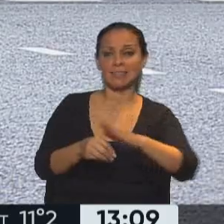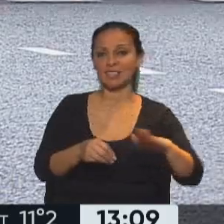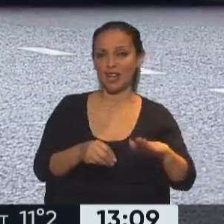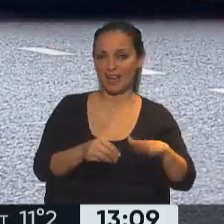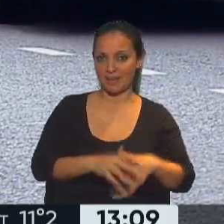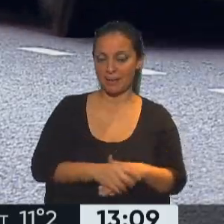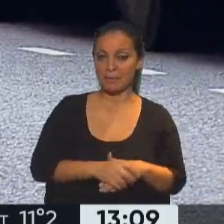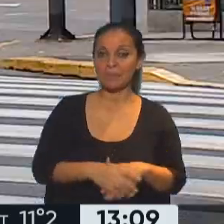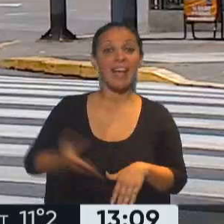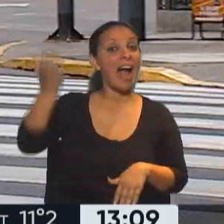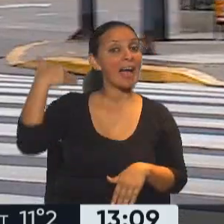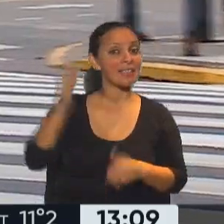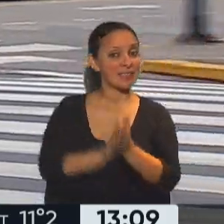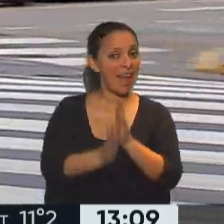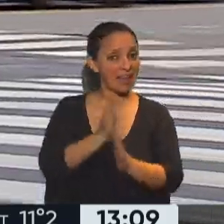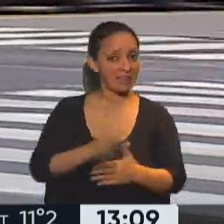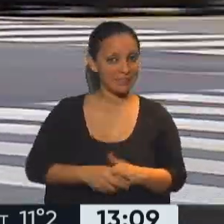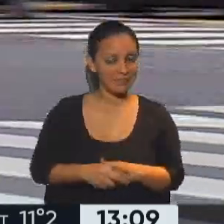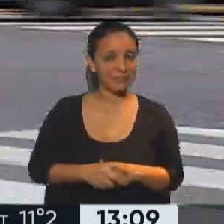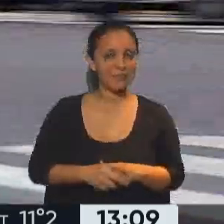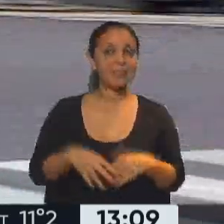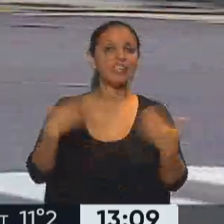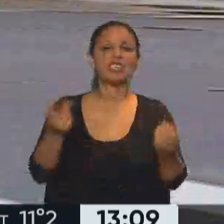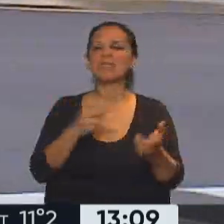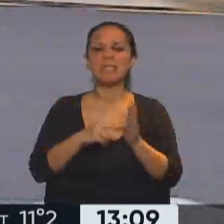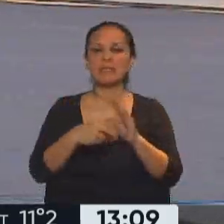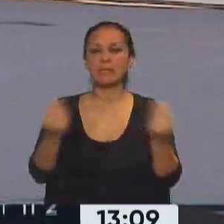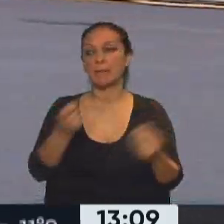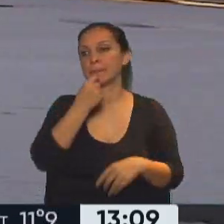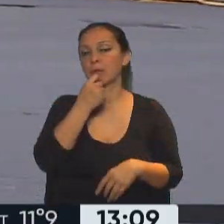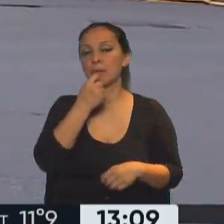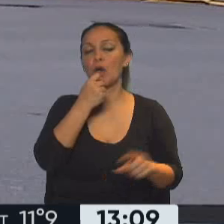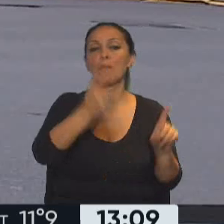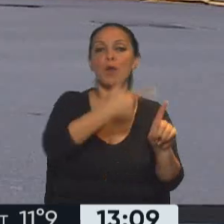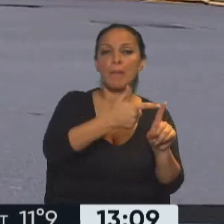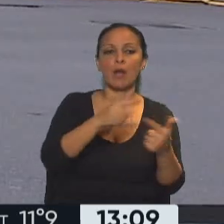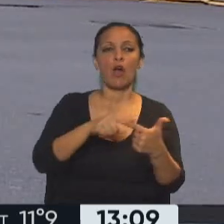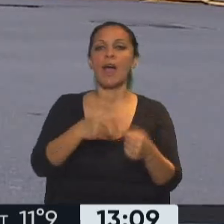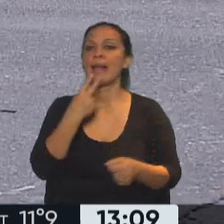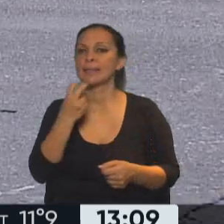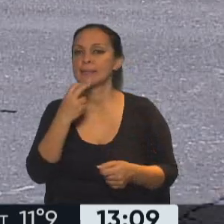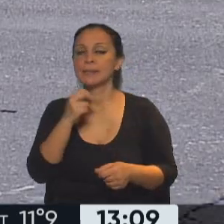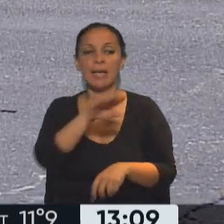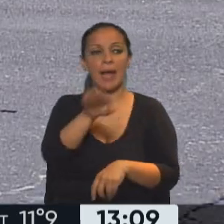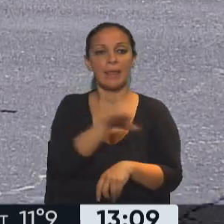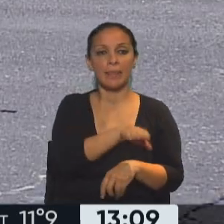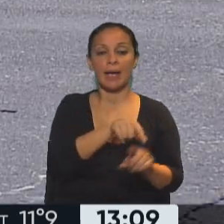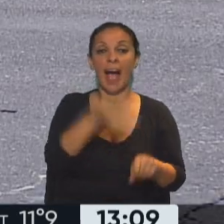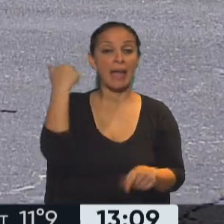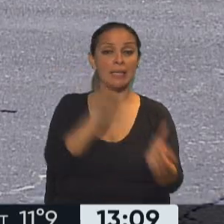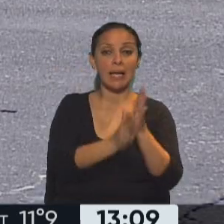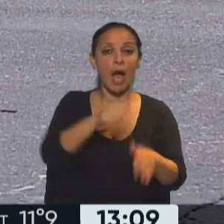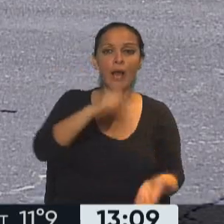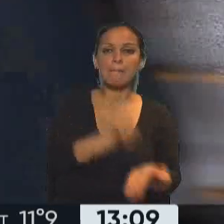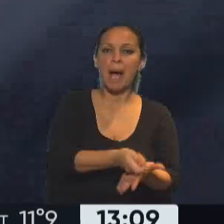donde hasta ahora era gratis. Eso implica que, por ejemplo, un plomero que va a trabajar, un electricista, mientras que deja el auto, que antes lo dejaba gratis, va a tener que